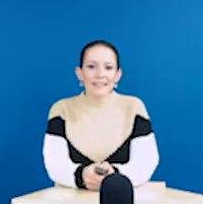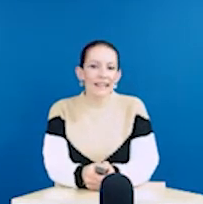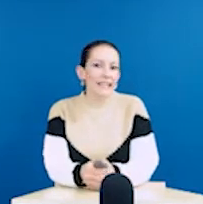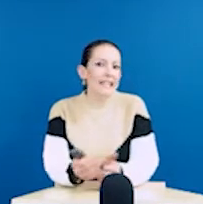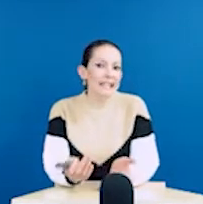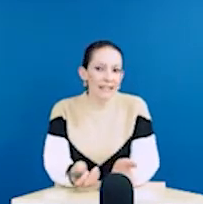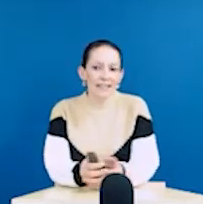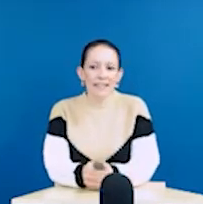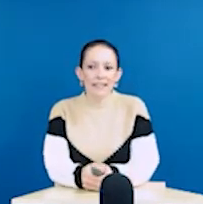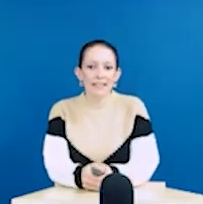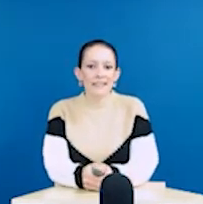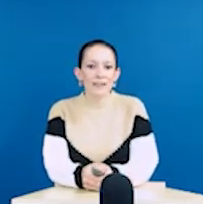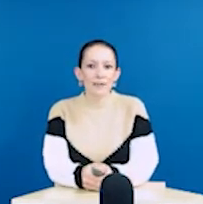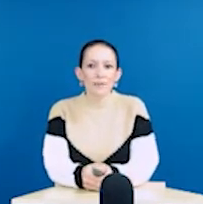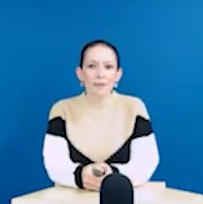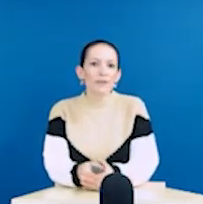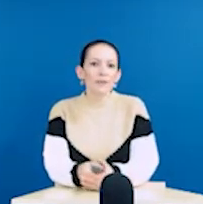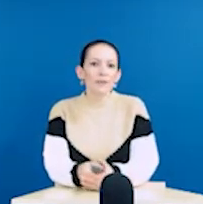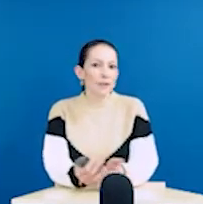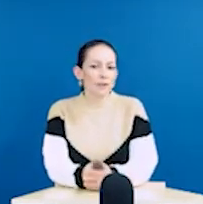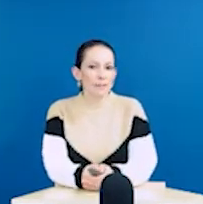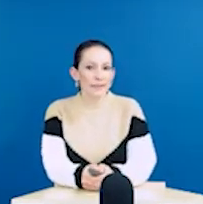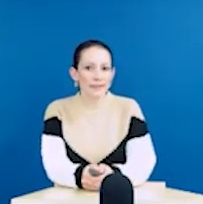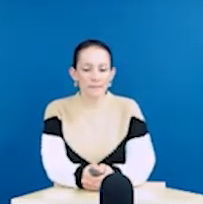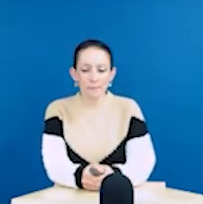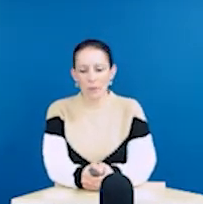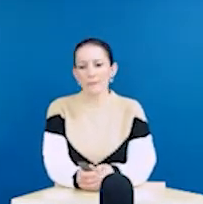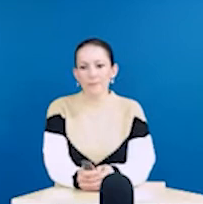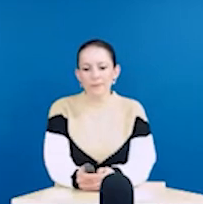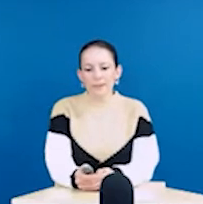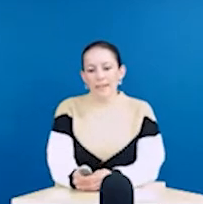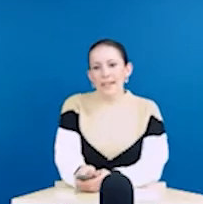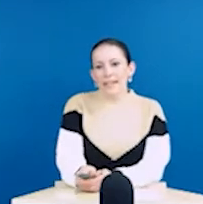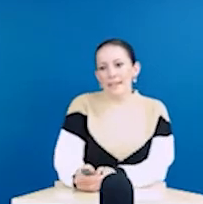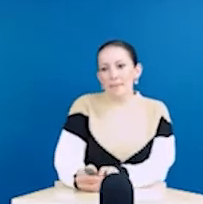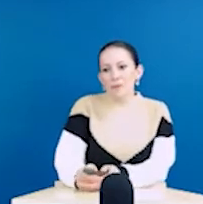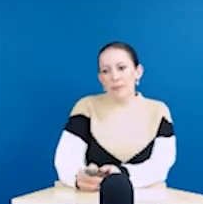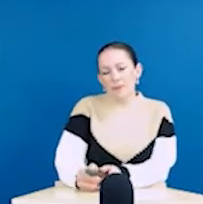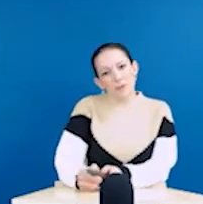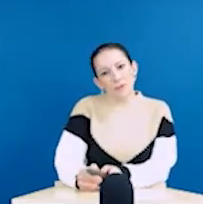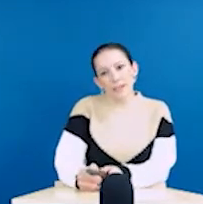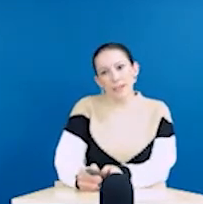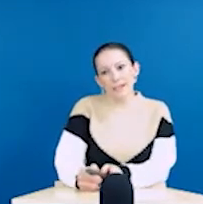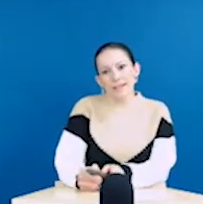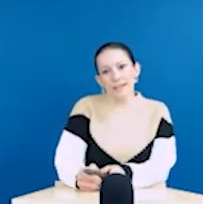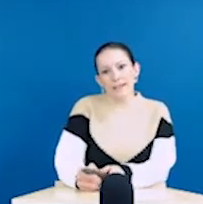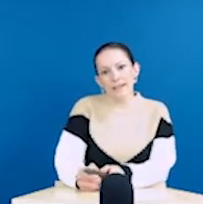generar tranquilidad en ciertos aspectos que tienen que ver con el paciente. Bueno, damos